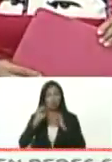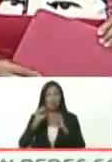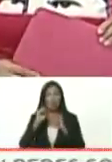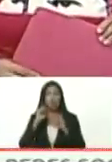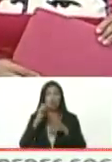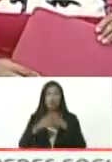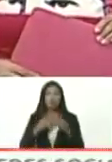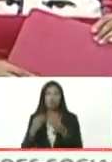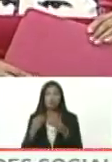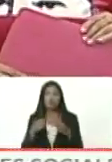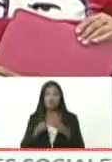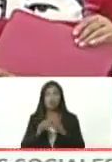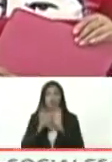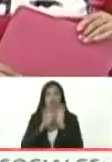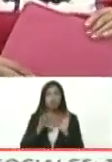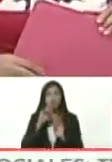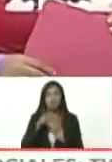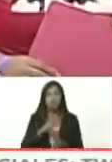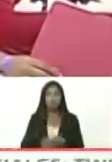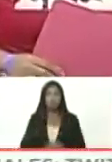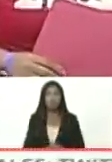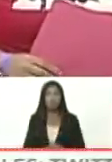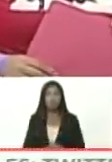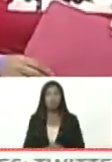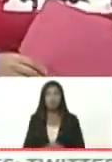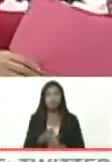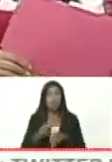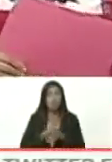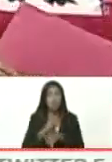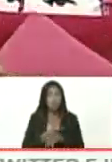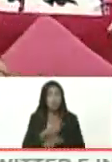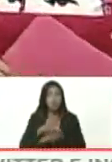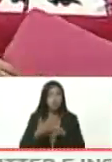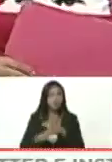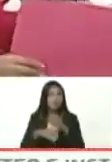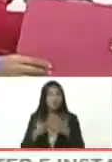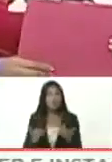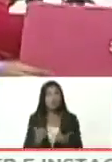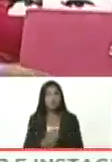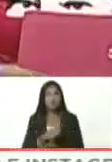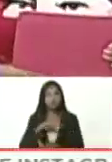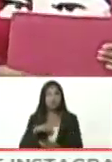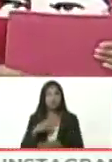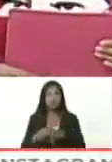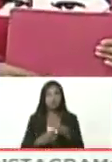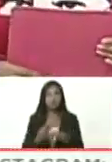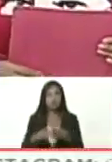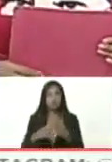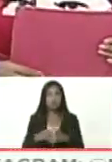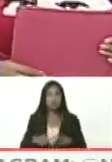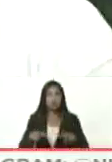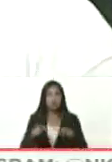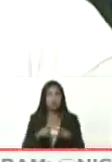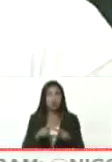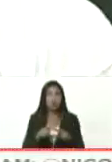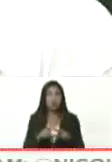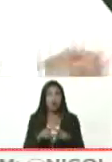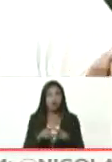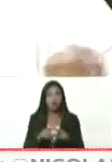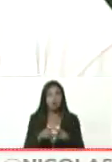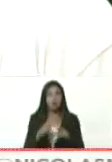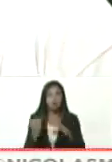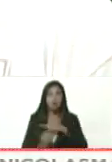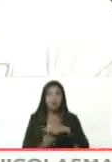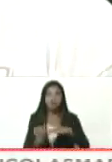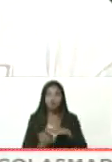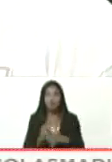carga en el 5, que es el Consejo Federal de Gobierno, de un proyecto que hemos realizado, lo que es la sustitución de la tubería vieja